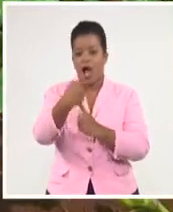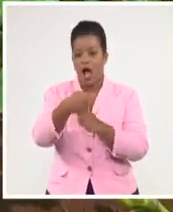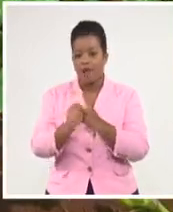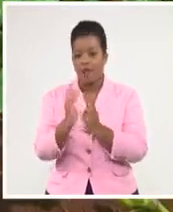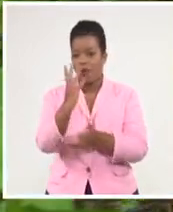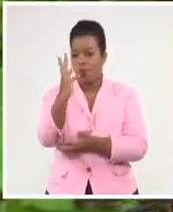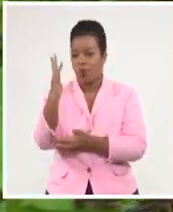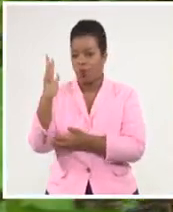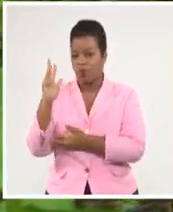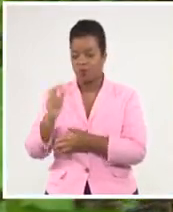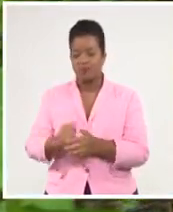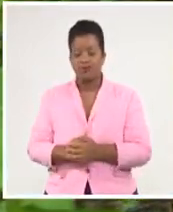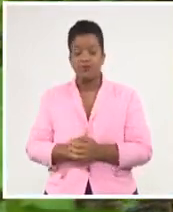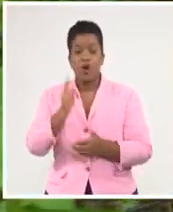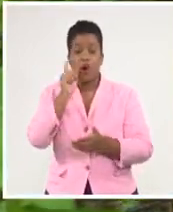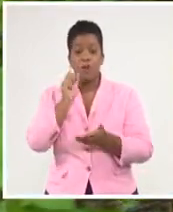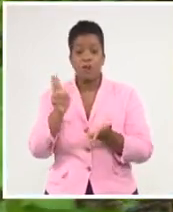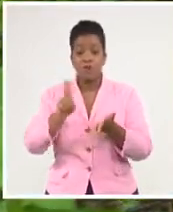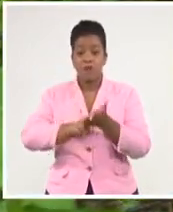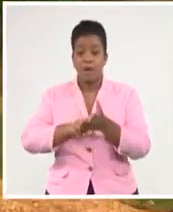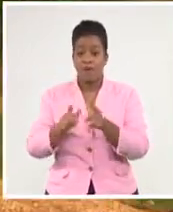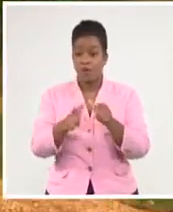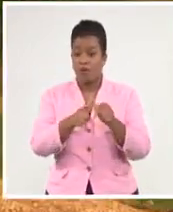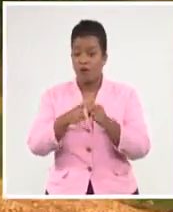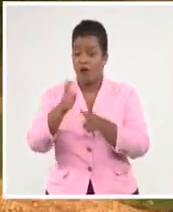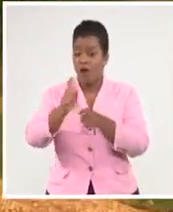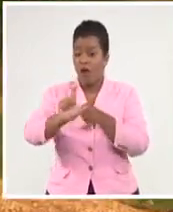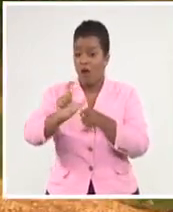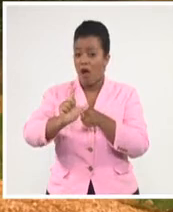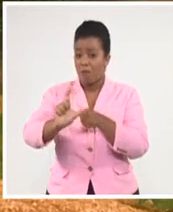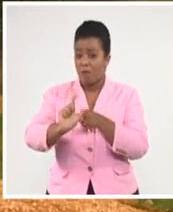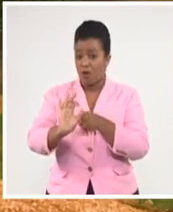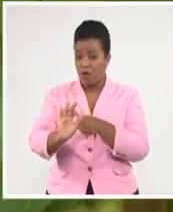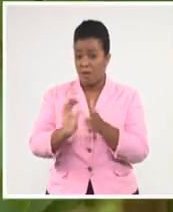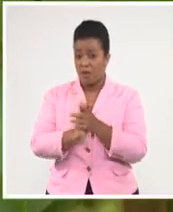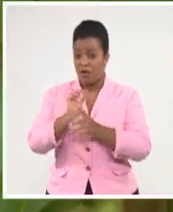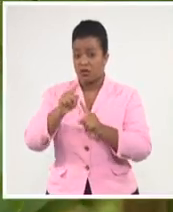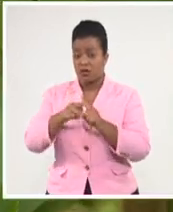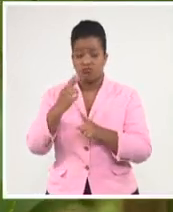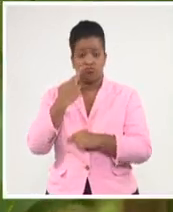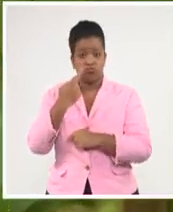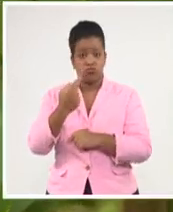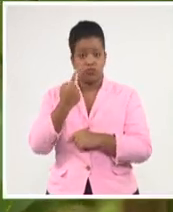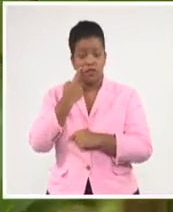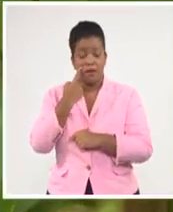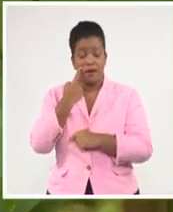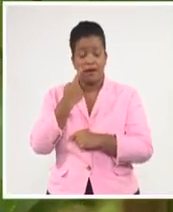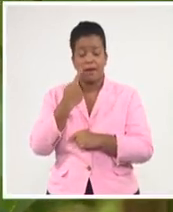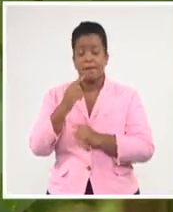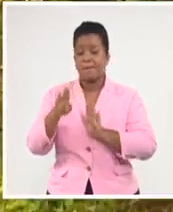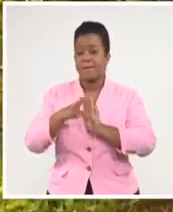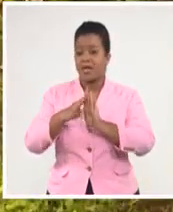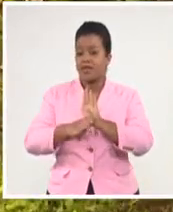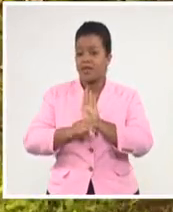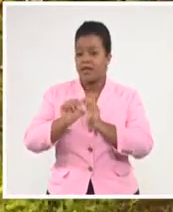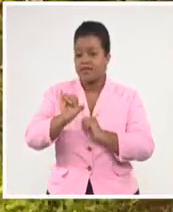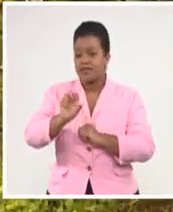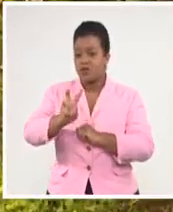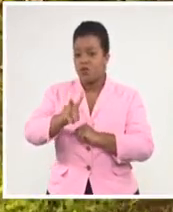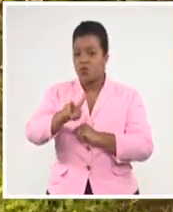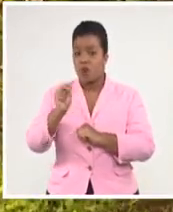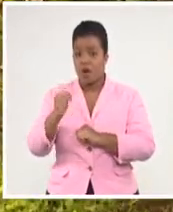Cooperativa de Créditos y Servicios, José Díaz Márquez, del poblado de Bolondrón, reconoce que las 63 medidas adoptadas por el país para potenciar